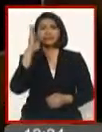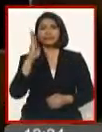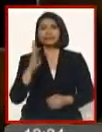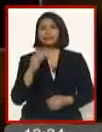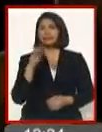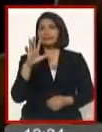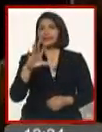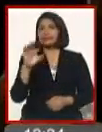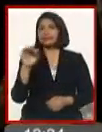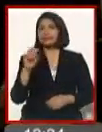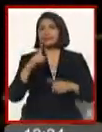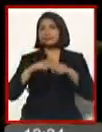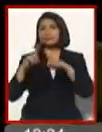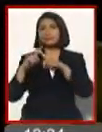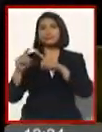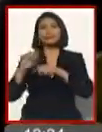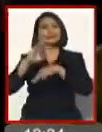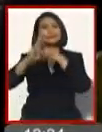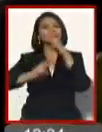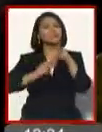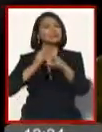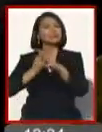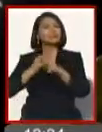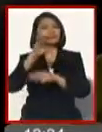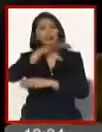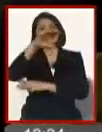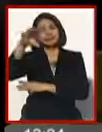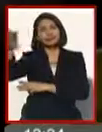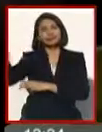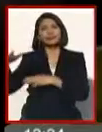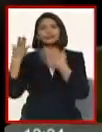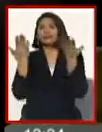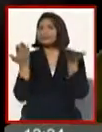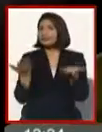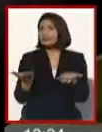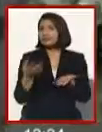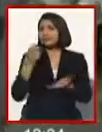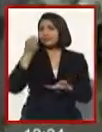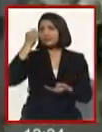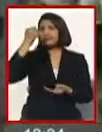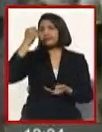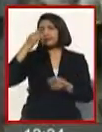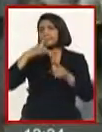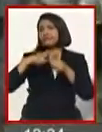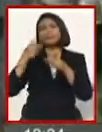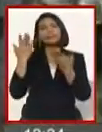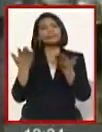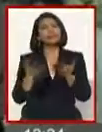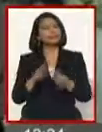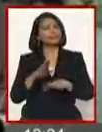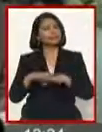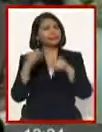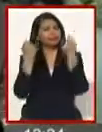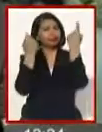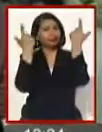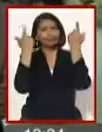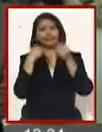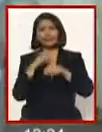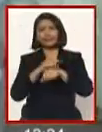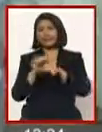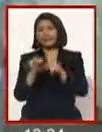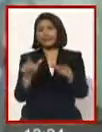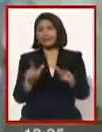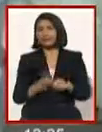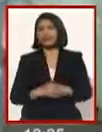de 50. Así en todo el mundo, está en Uganda, en Francia, Estados Unidos, México. Esta situación alarmó a la arquidiócesis de la